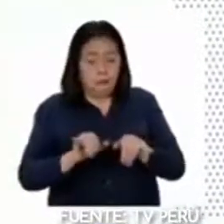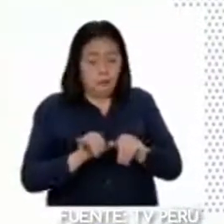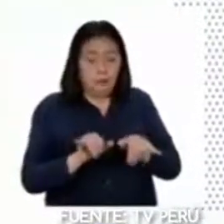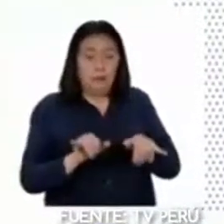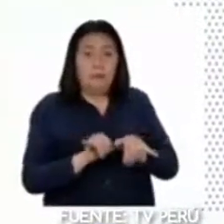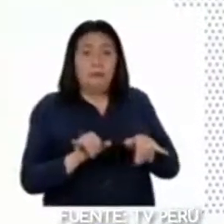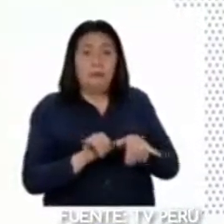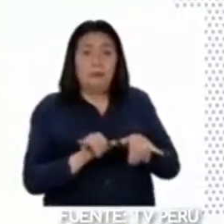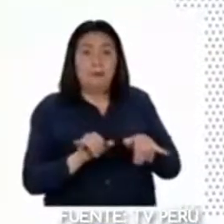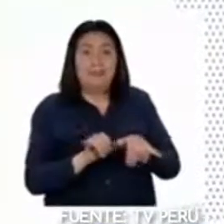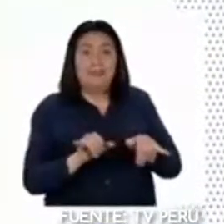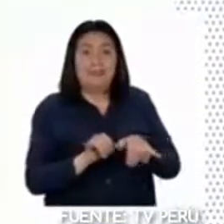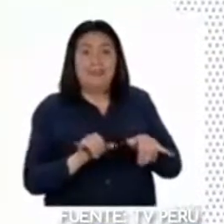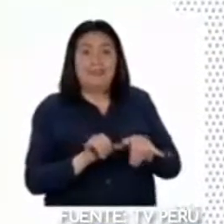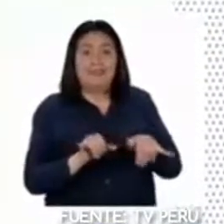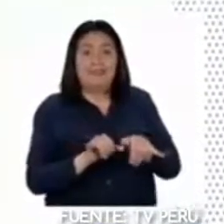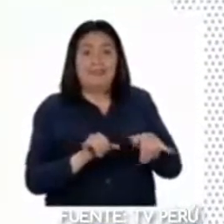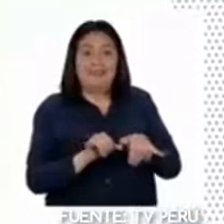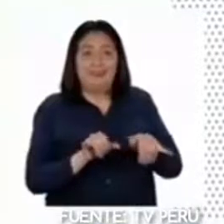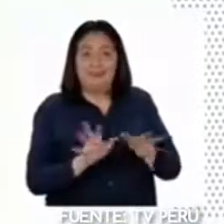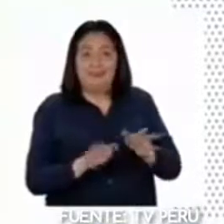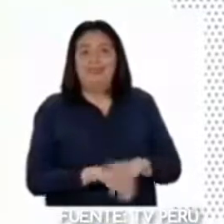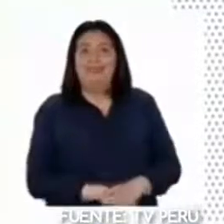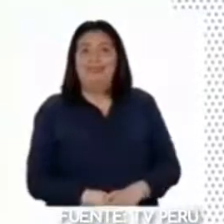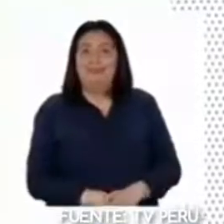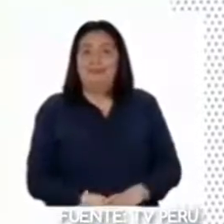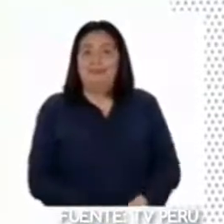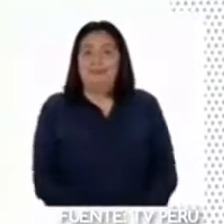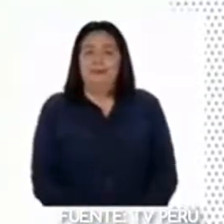Finalmente, medimos la distancia entre las marcas.